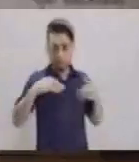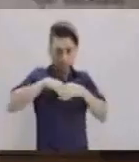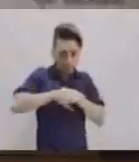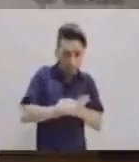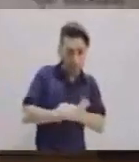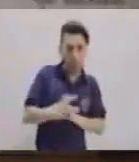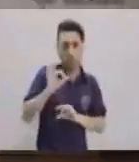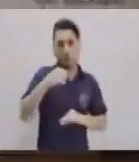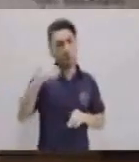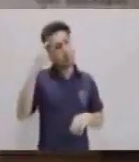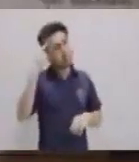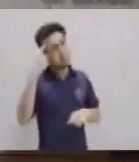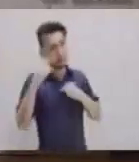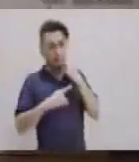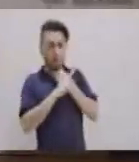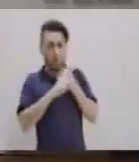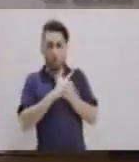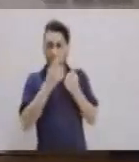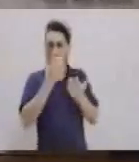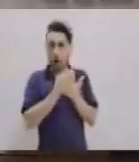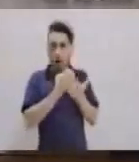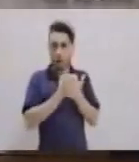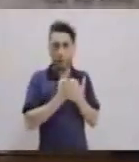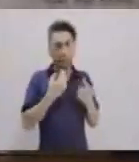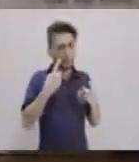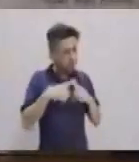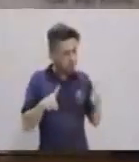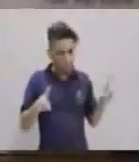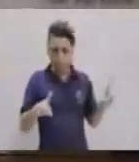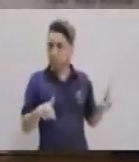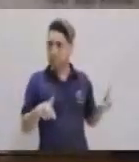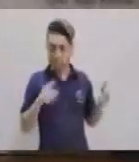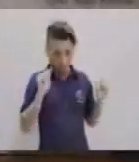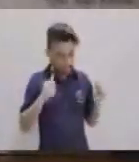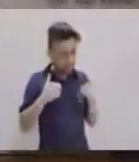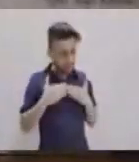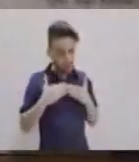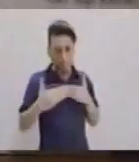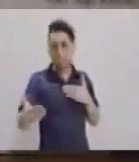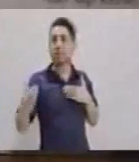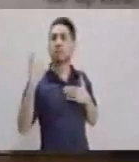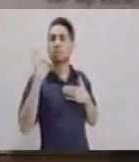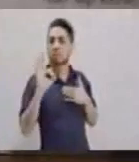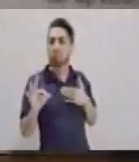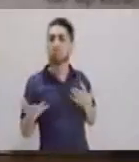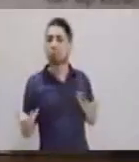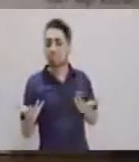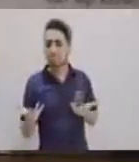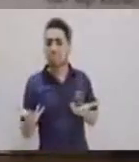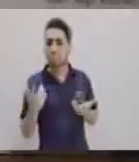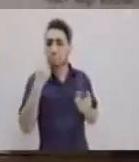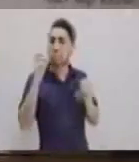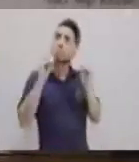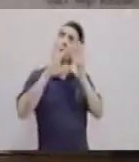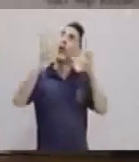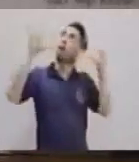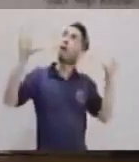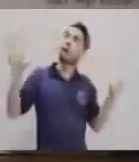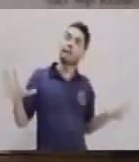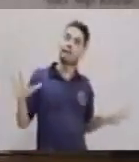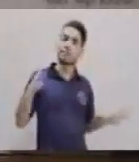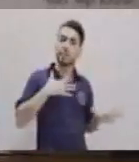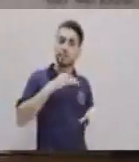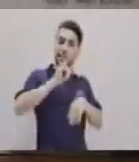con nuestros problemas económicos, pero aún así vemos esos caños de agua, vemos el esplendor de